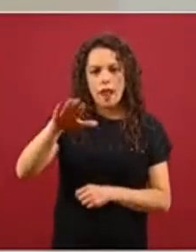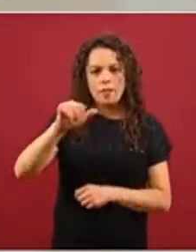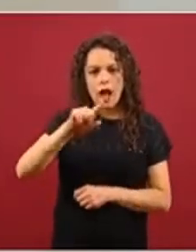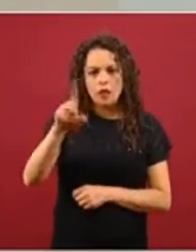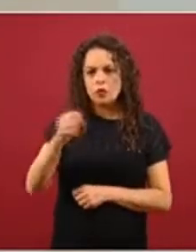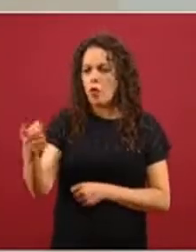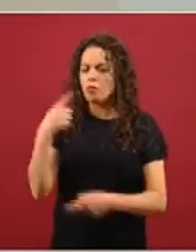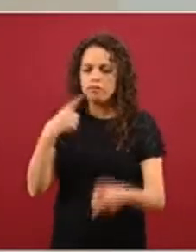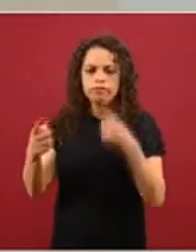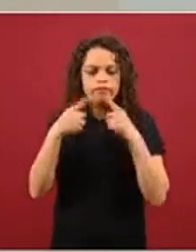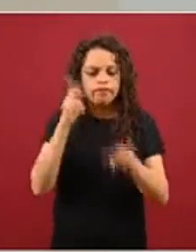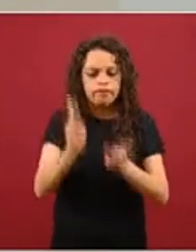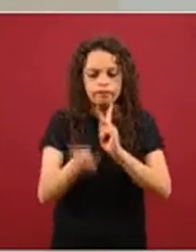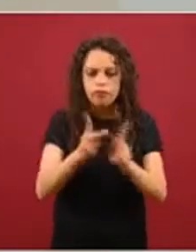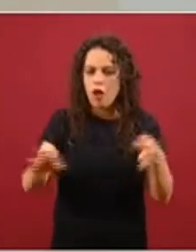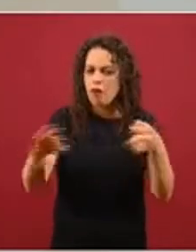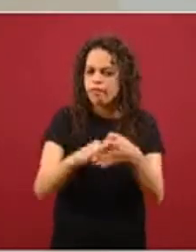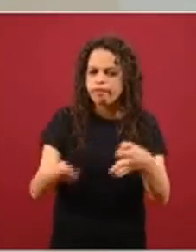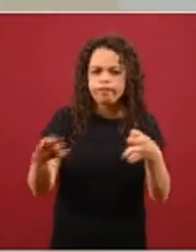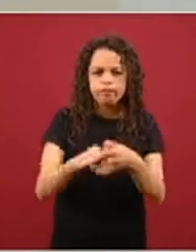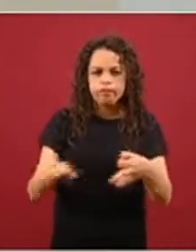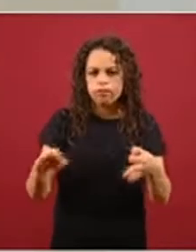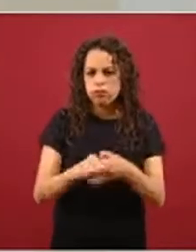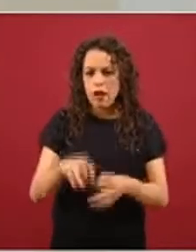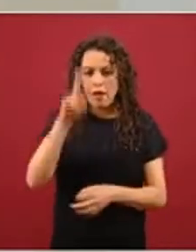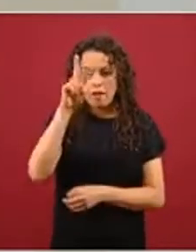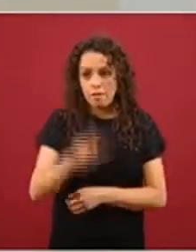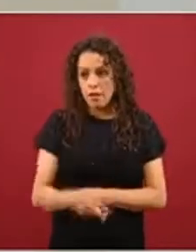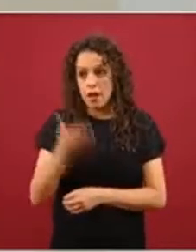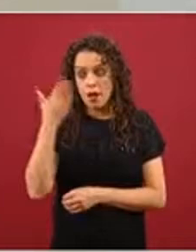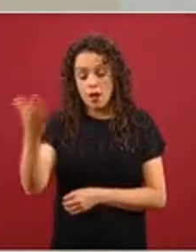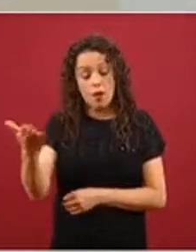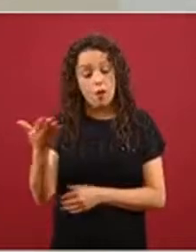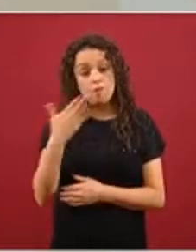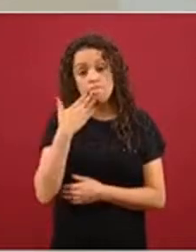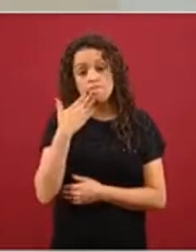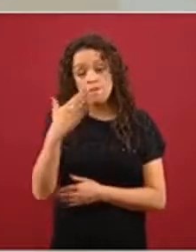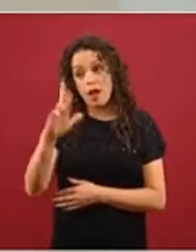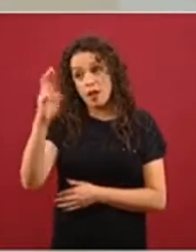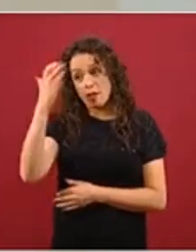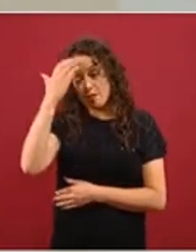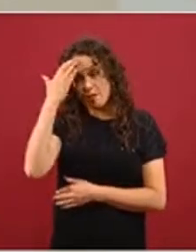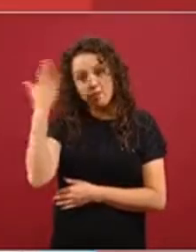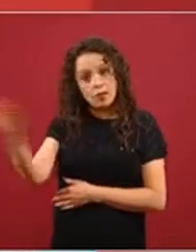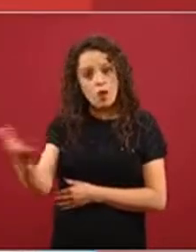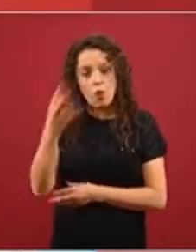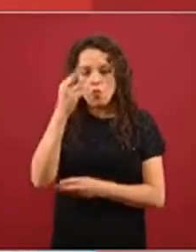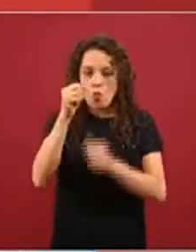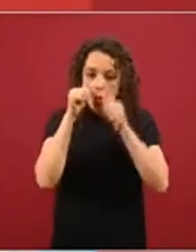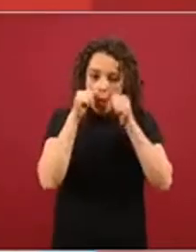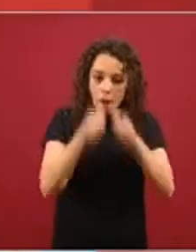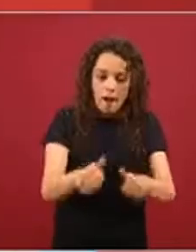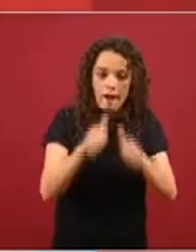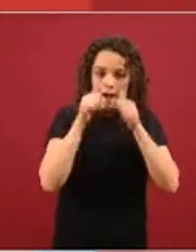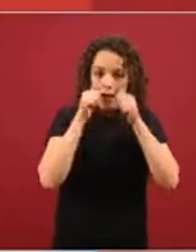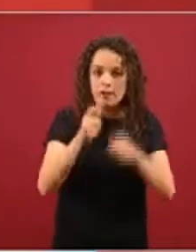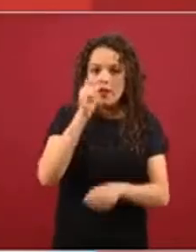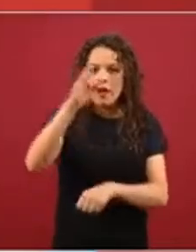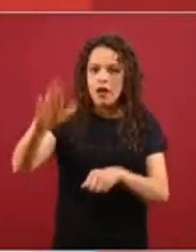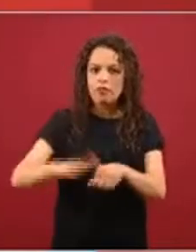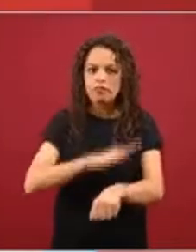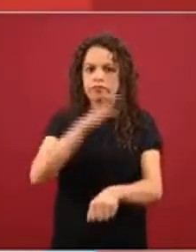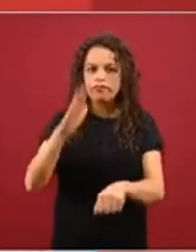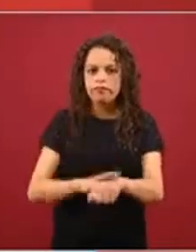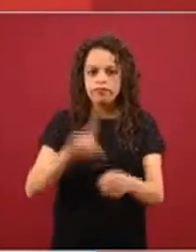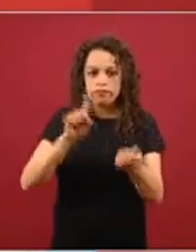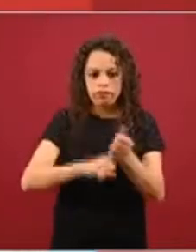seguido. Insisto en reconocer que es un gobernador que ha estado muy atento tanto a la evaluación de riesgo nacional